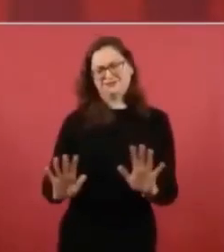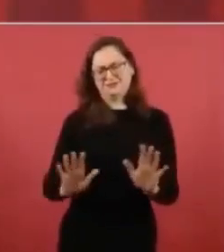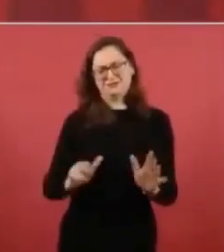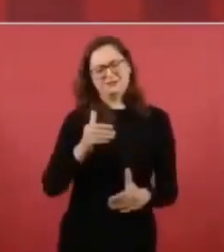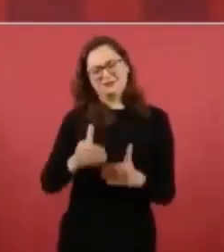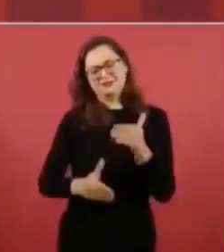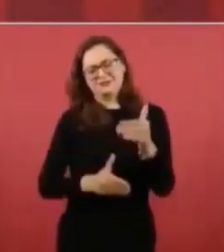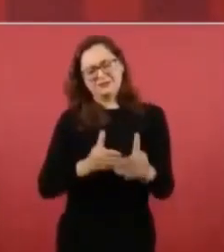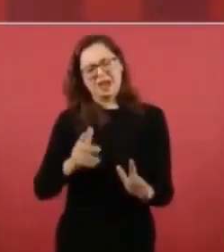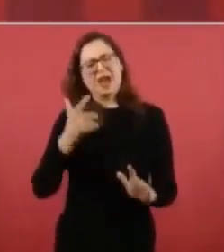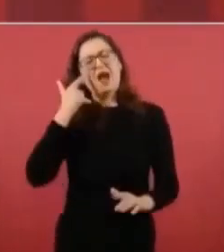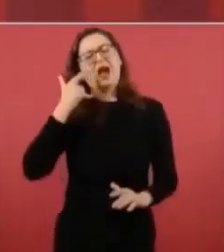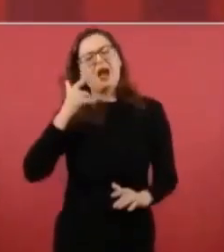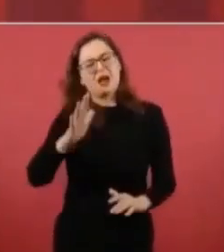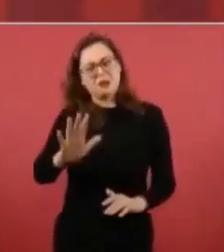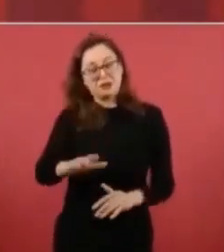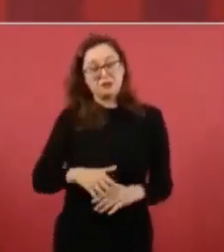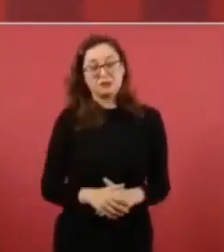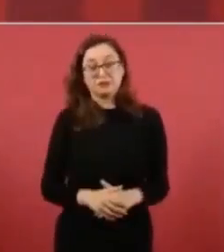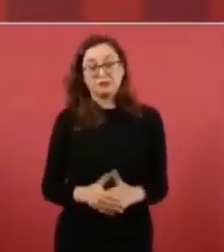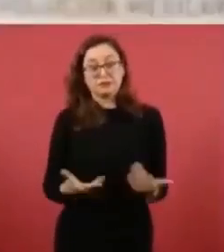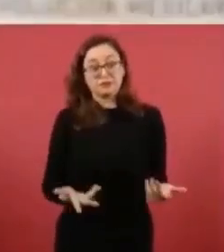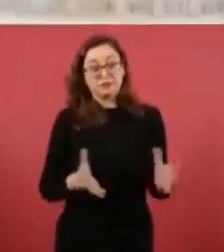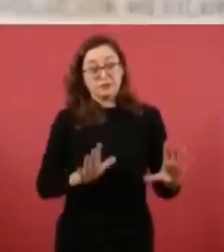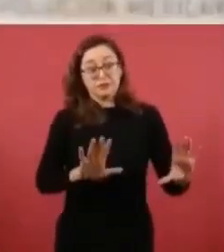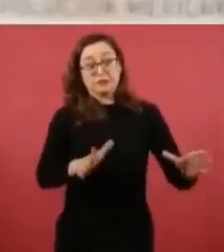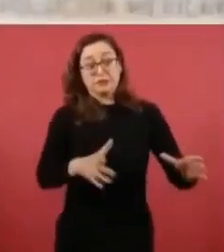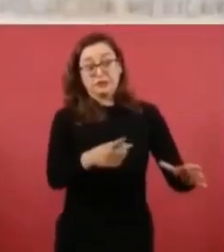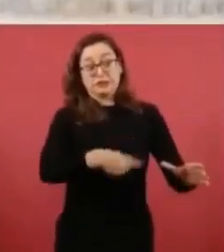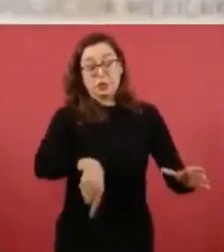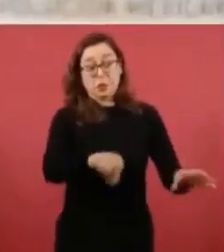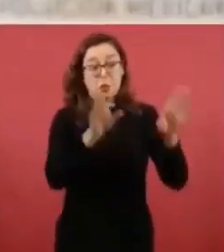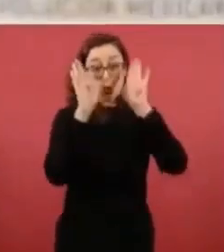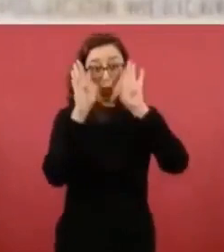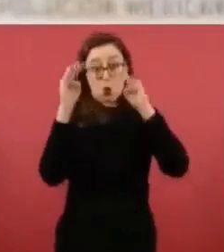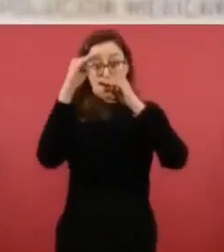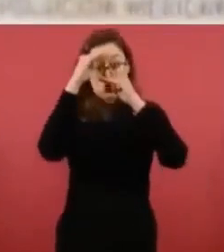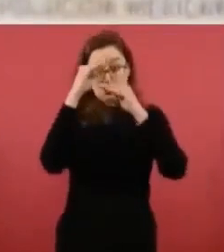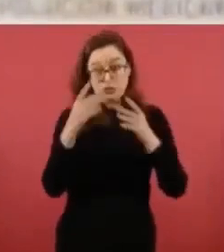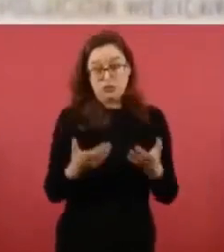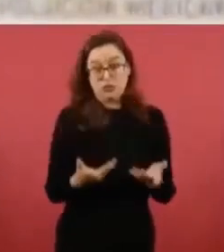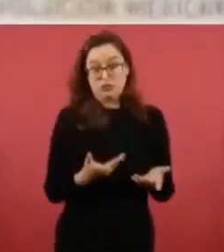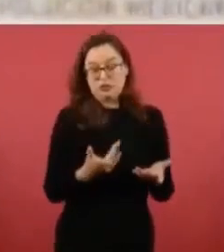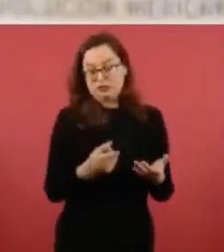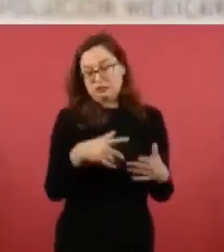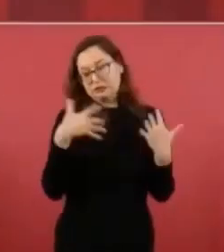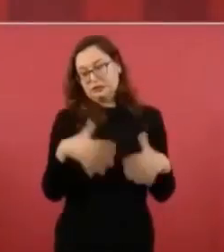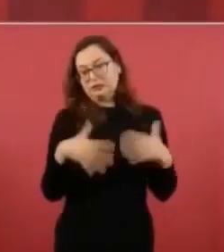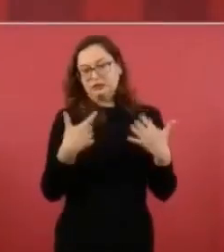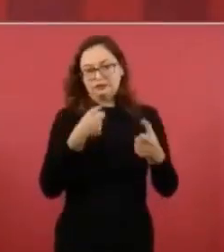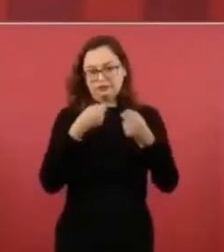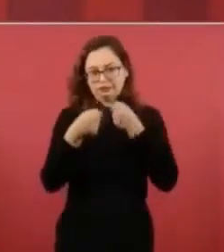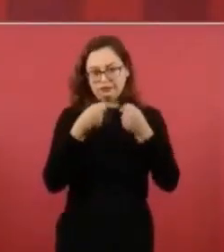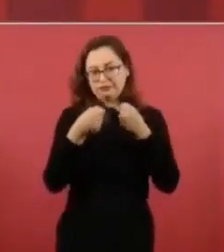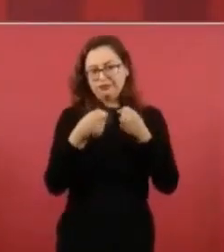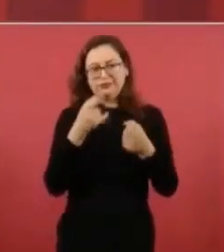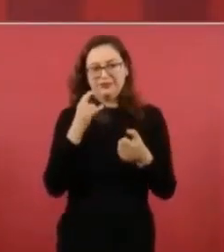conservadores que hacen periodismo este muy ramplón